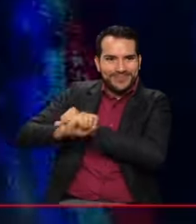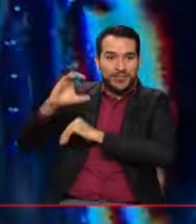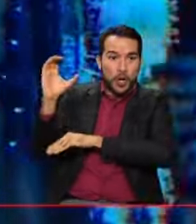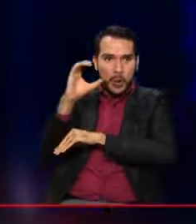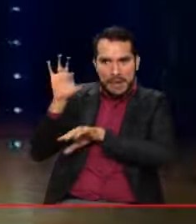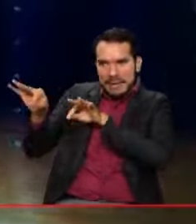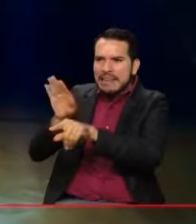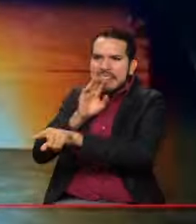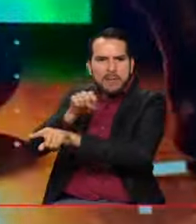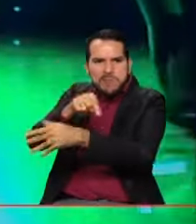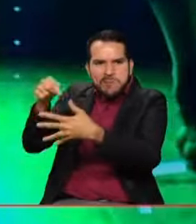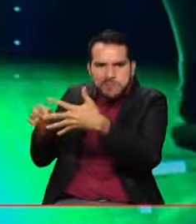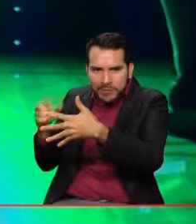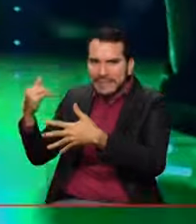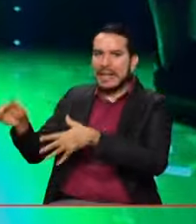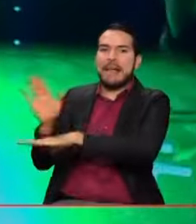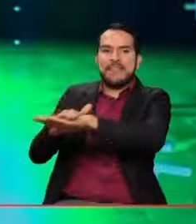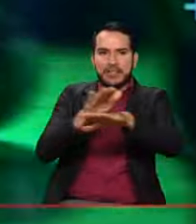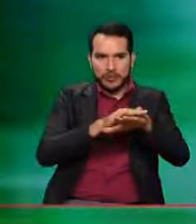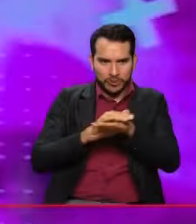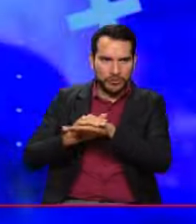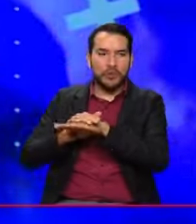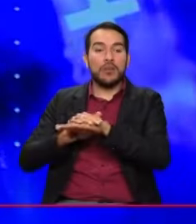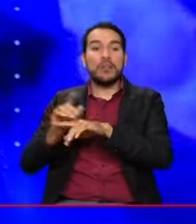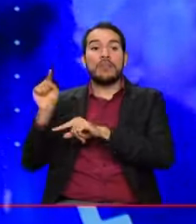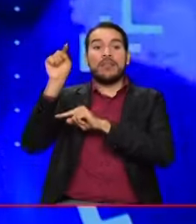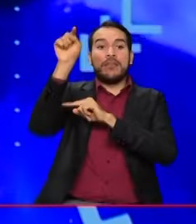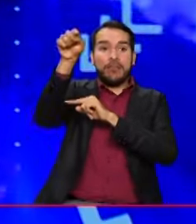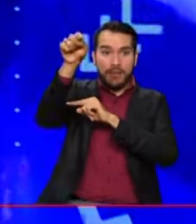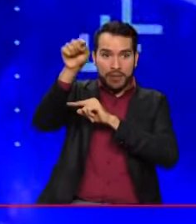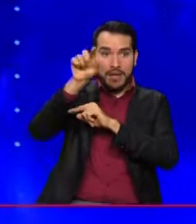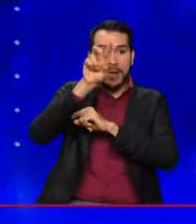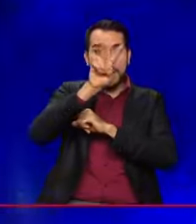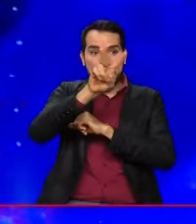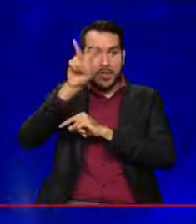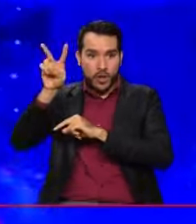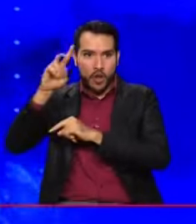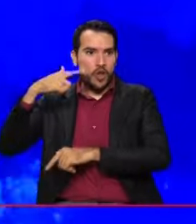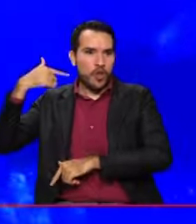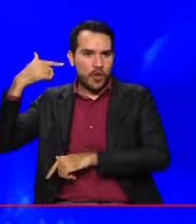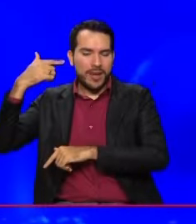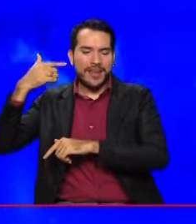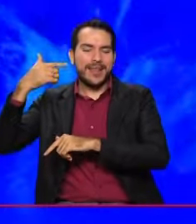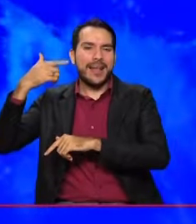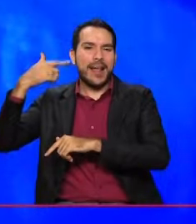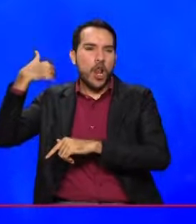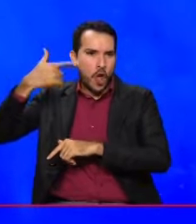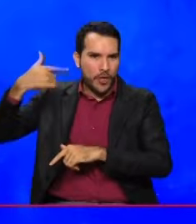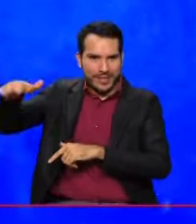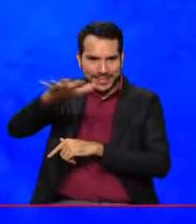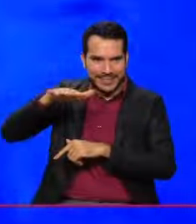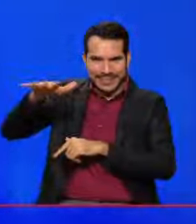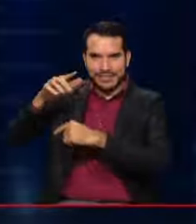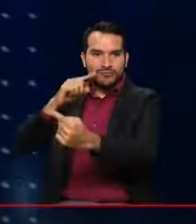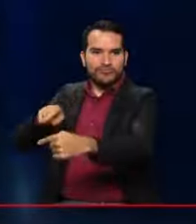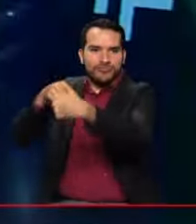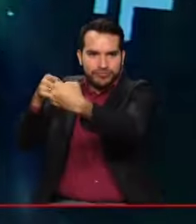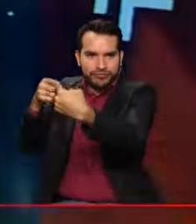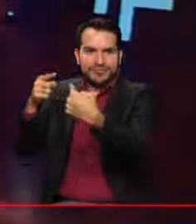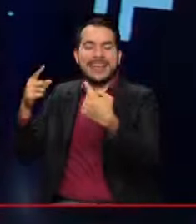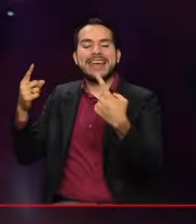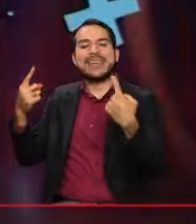territorio europeo. El 22 en Londres ante España y 4 días después en Madrid ante Rumanía. Esto